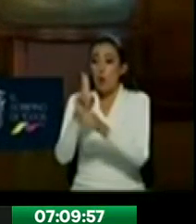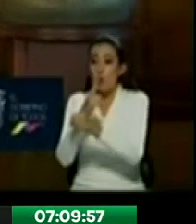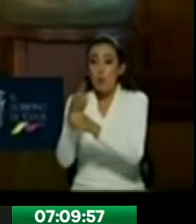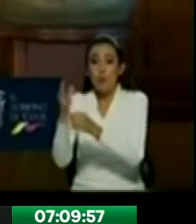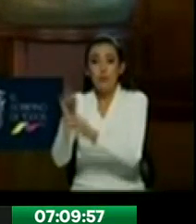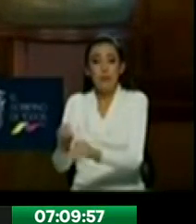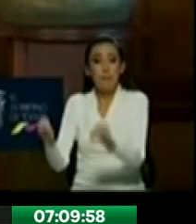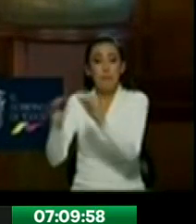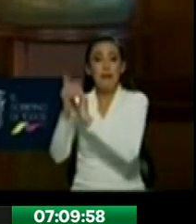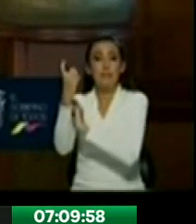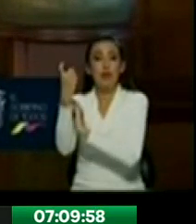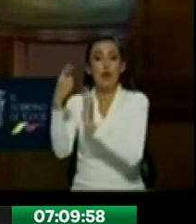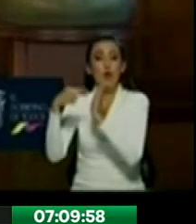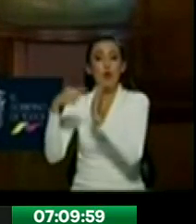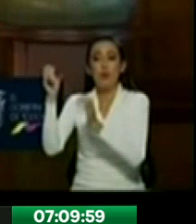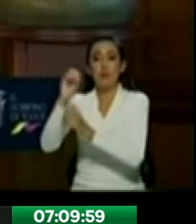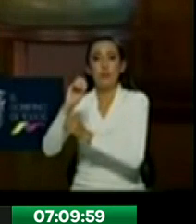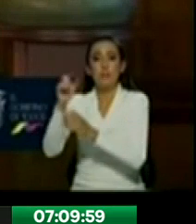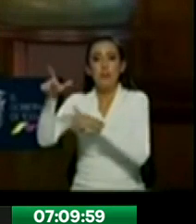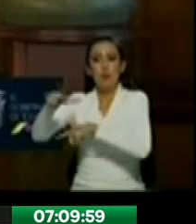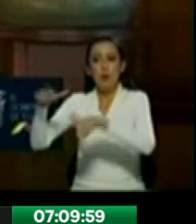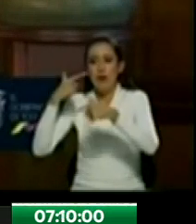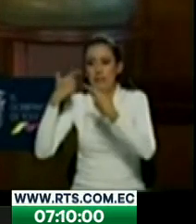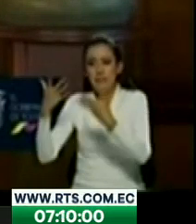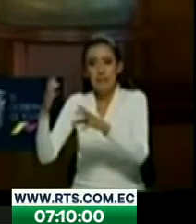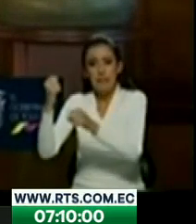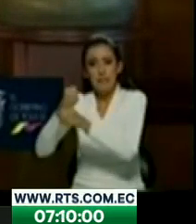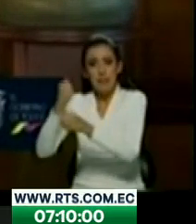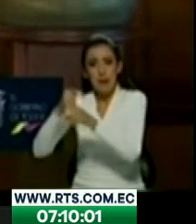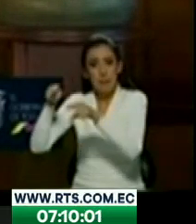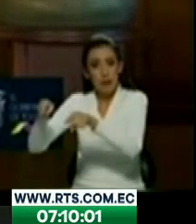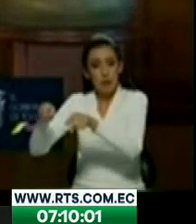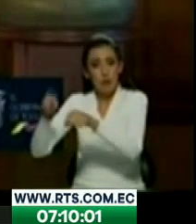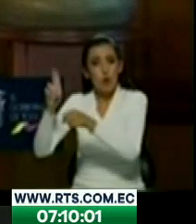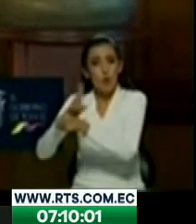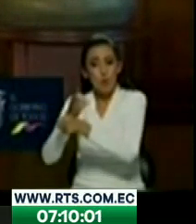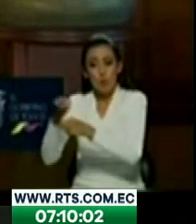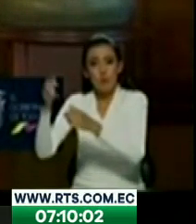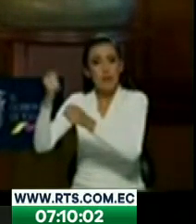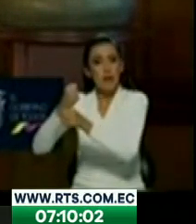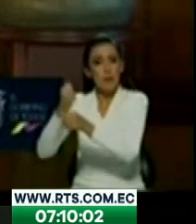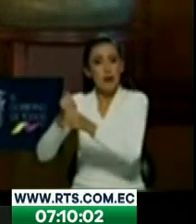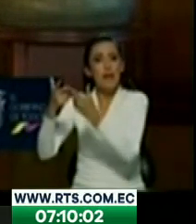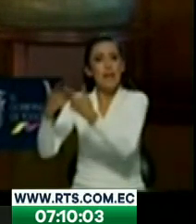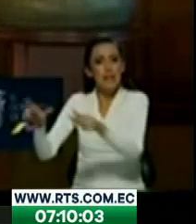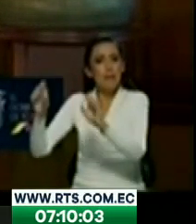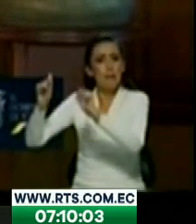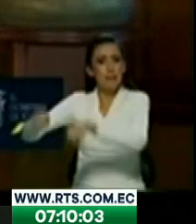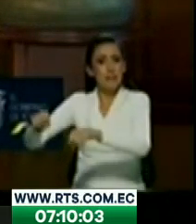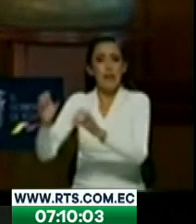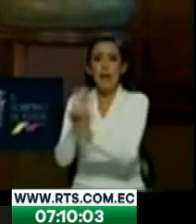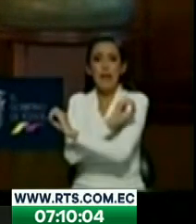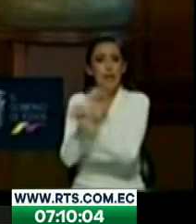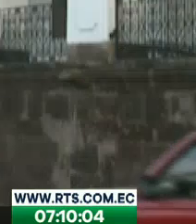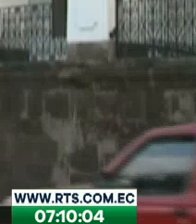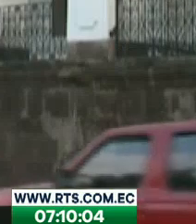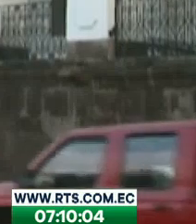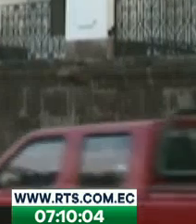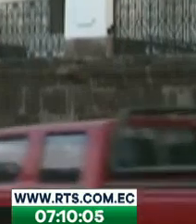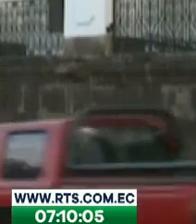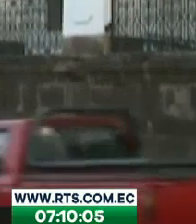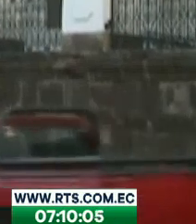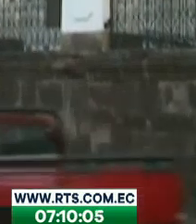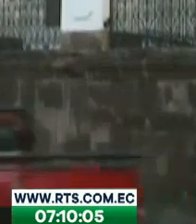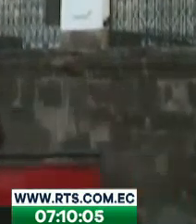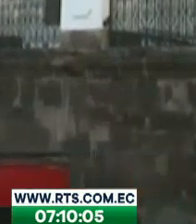de 11.500 vacantes laborales existentes. Insisto, son vacantes. Nadie se quedará sin trabajo. Además, para